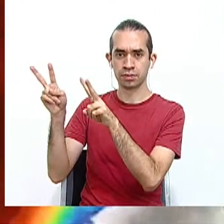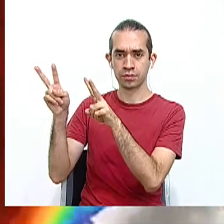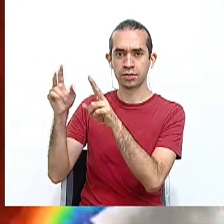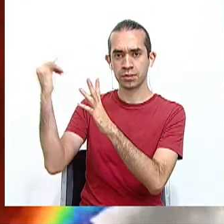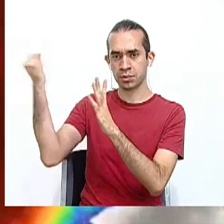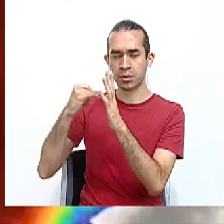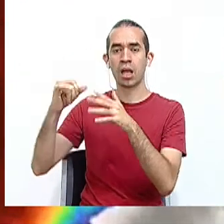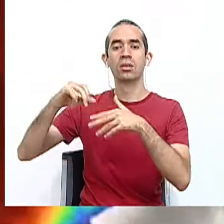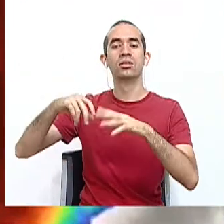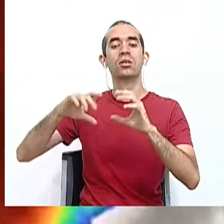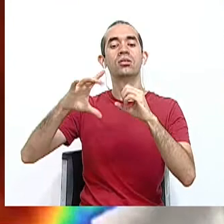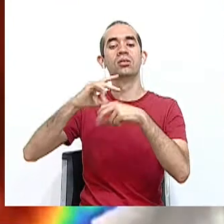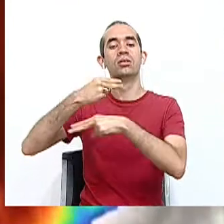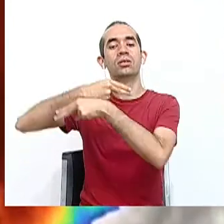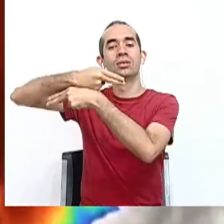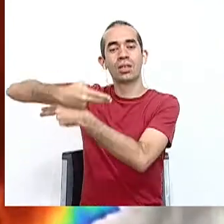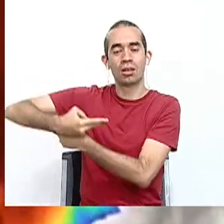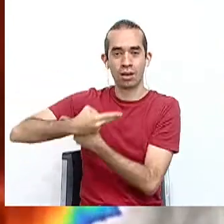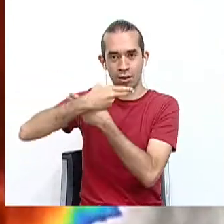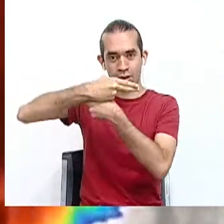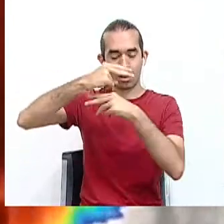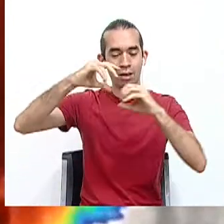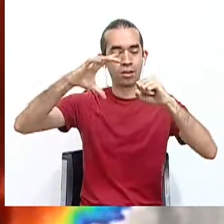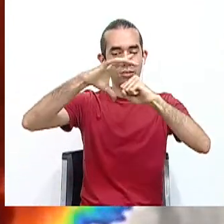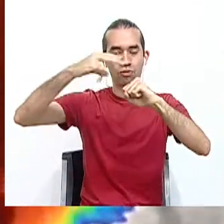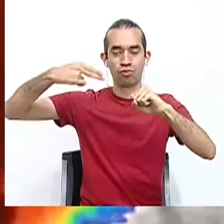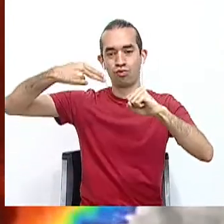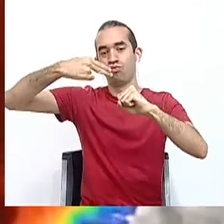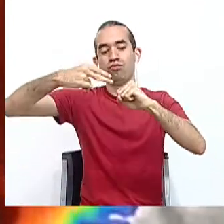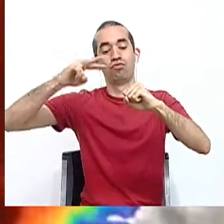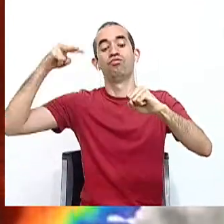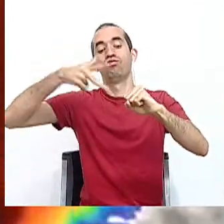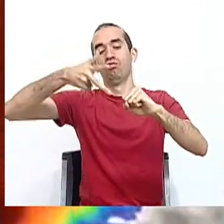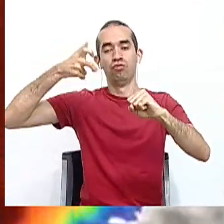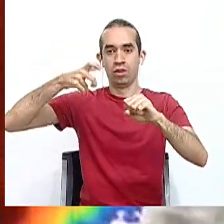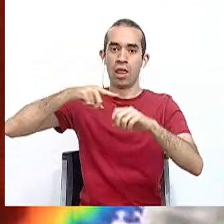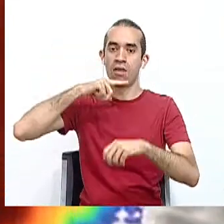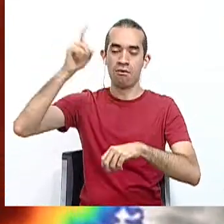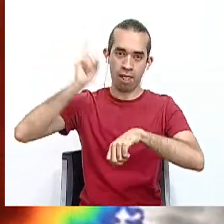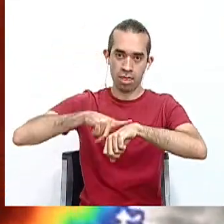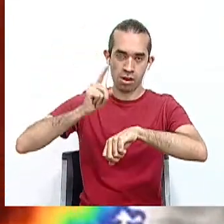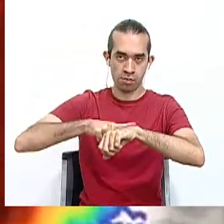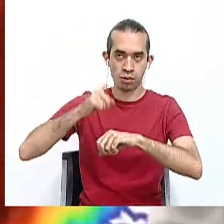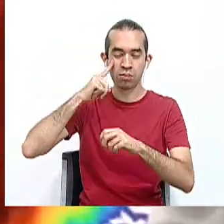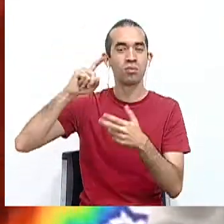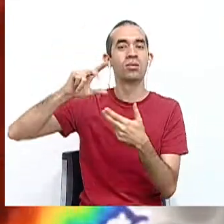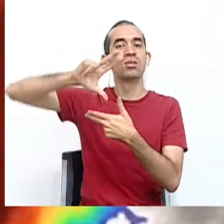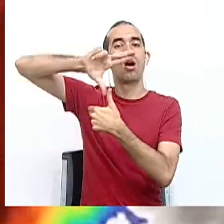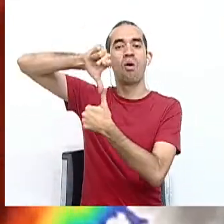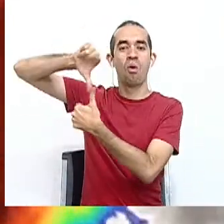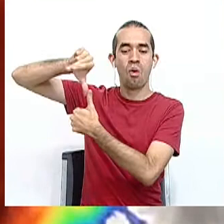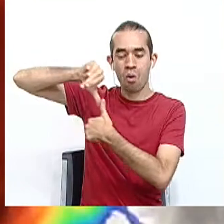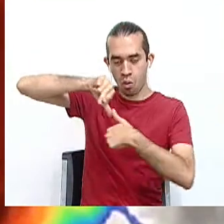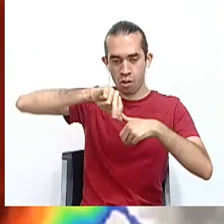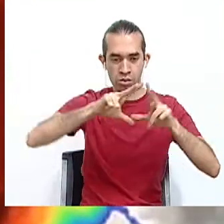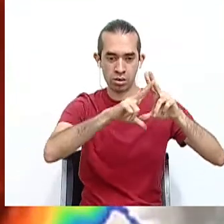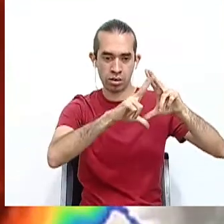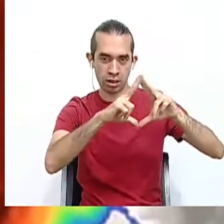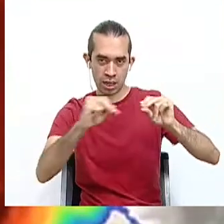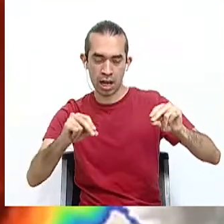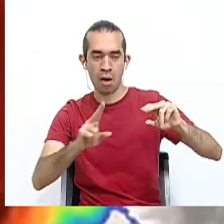imágenes satelitales en tiempo real de cómo el ojo del huracán avanza sobre las costas de Nicaragua y